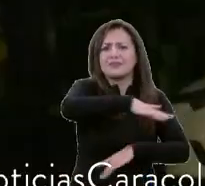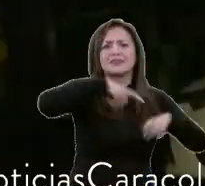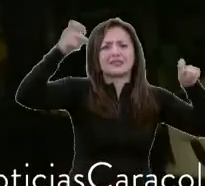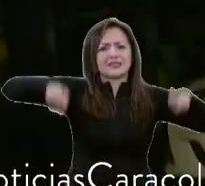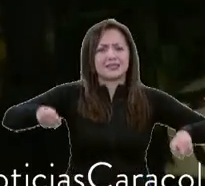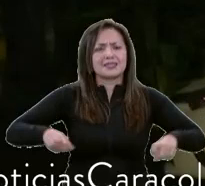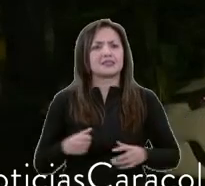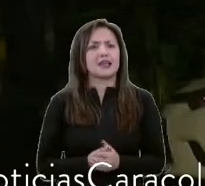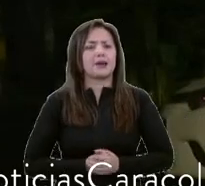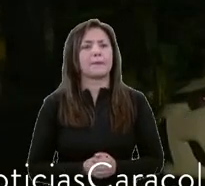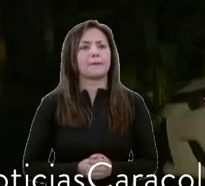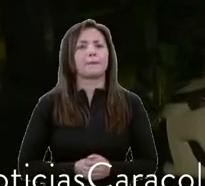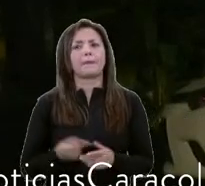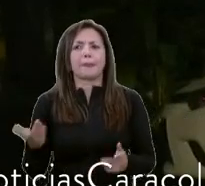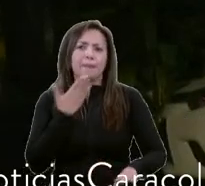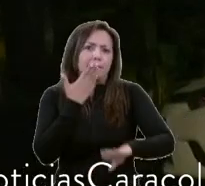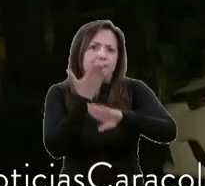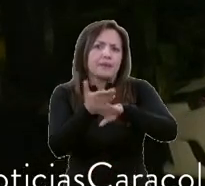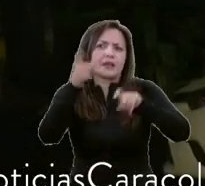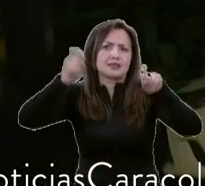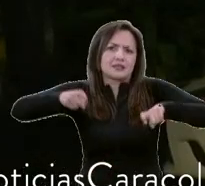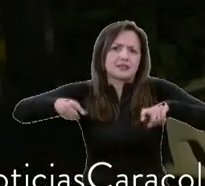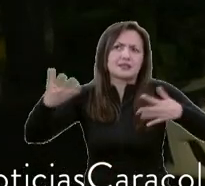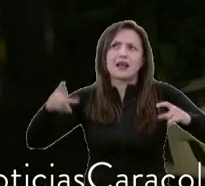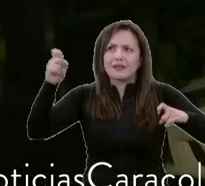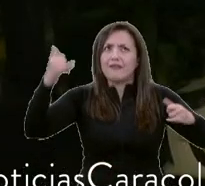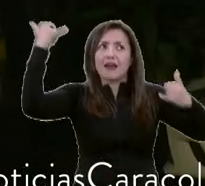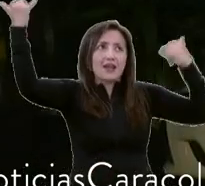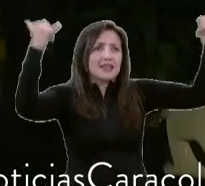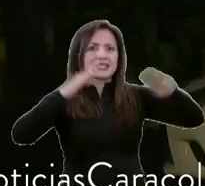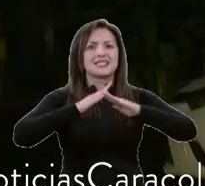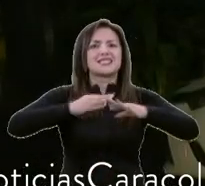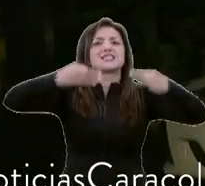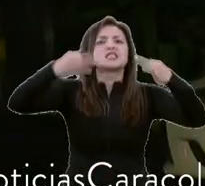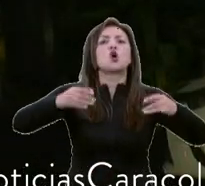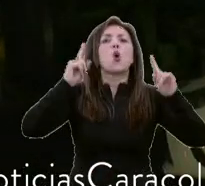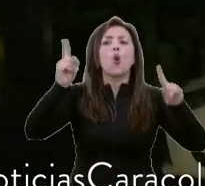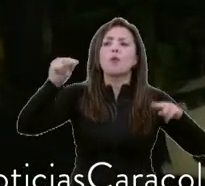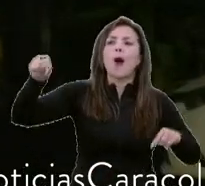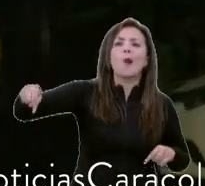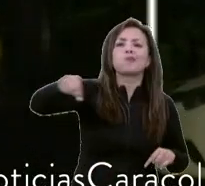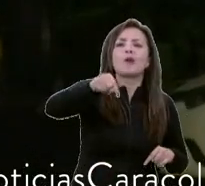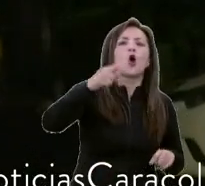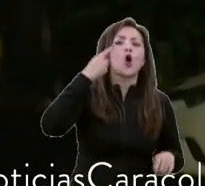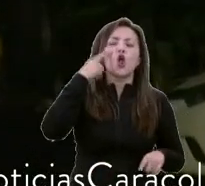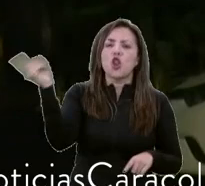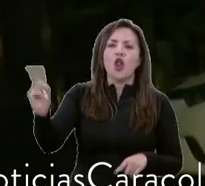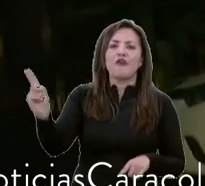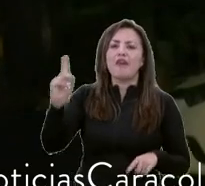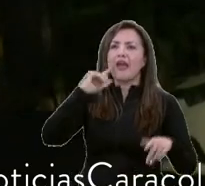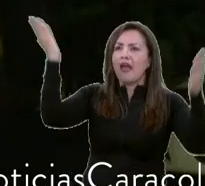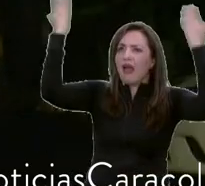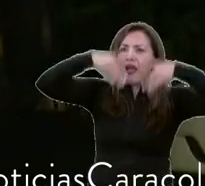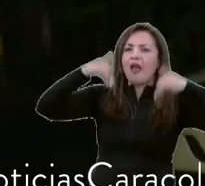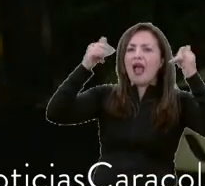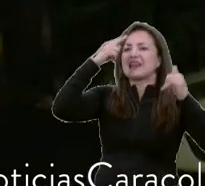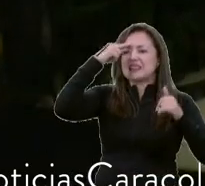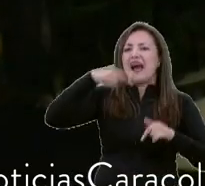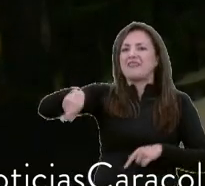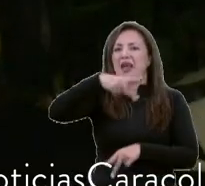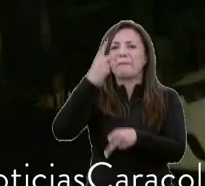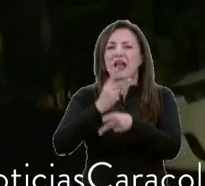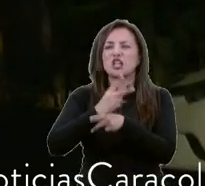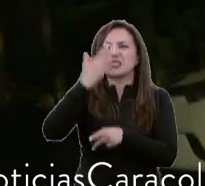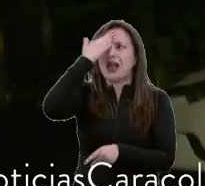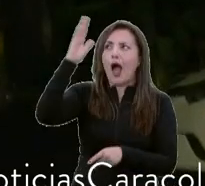Hay sectores que pedimos que tengan cámaras de seguridad, porque hay muchos sectores que quedan como puntos ciegos. Los malhechores también saben que no hay